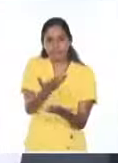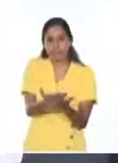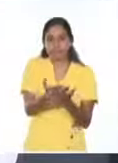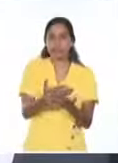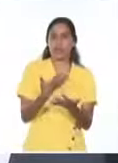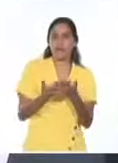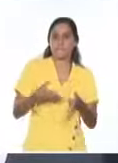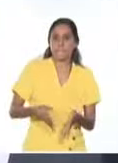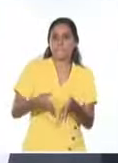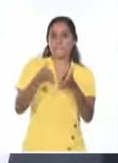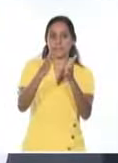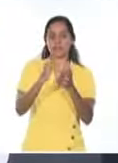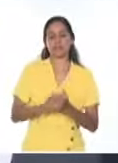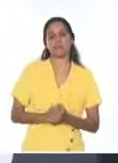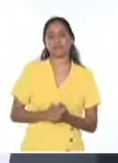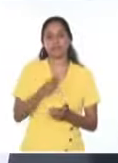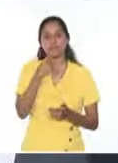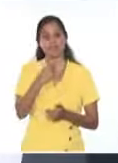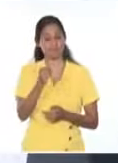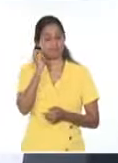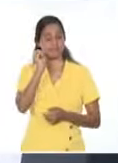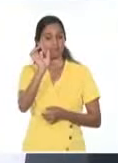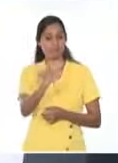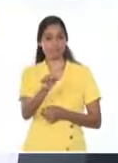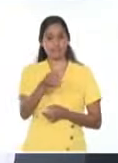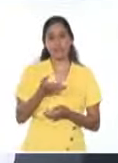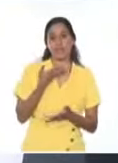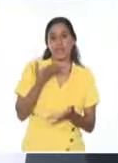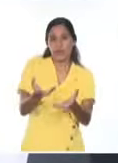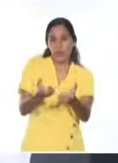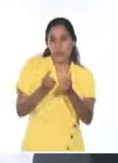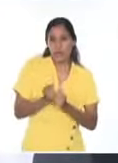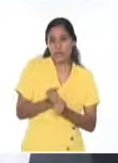Y hay que recuperar los 200 litros de